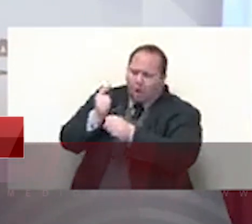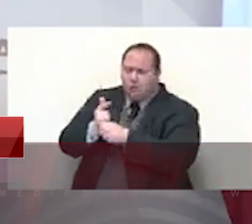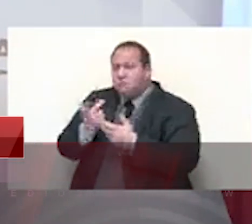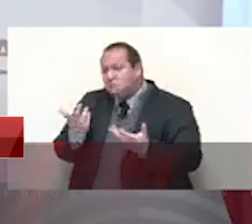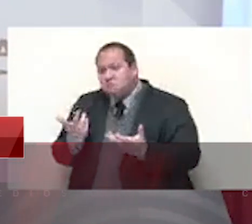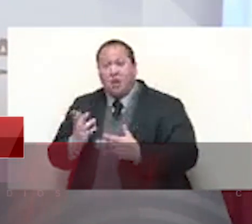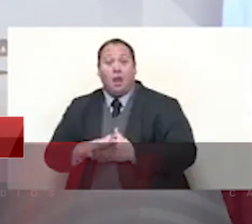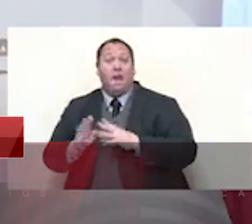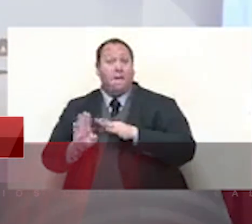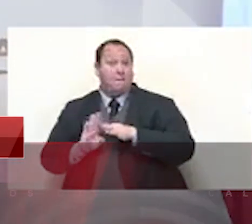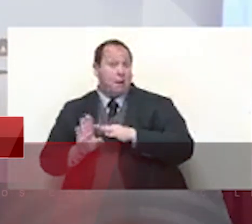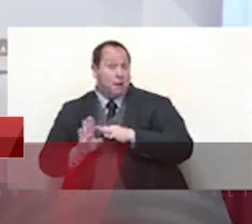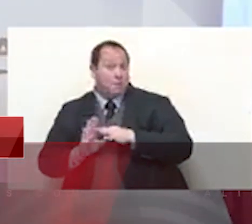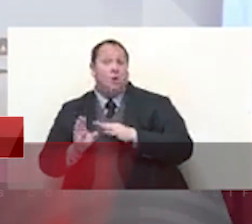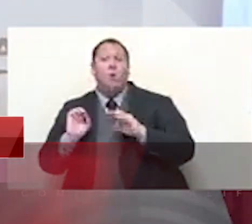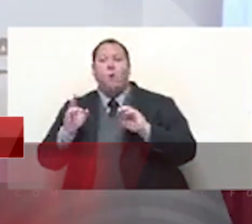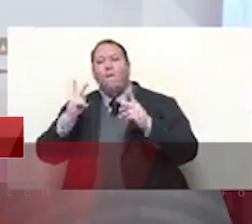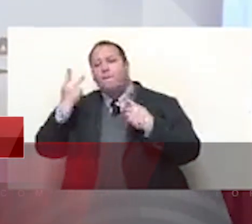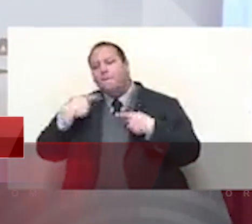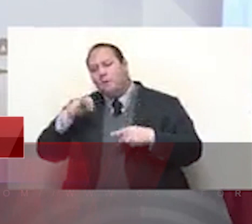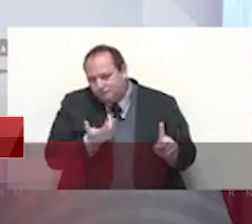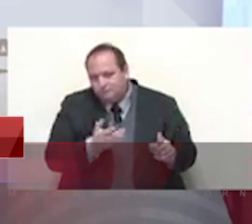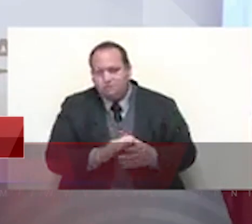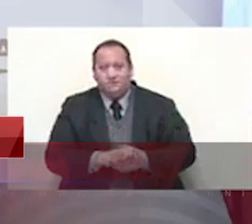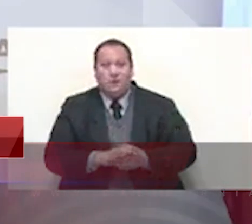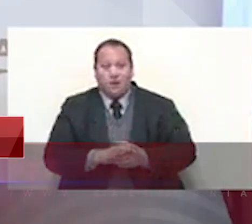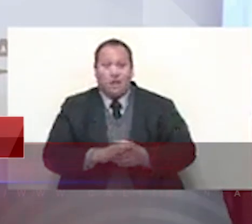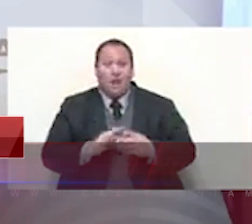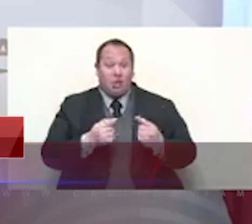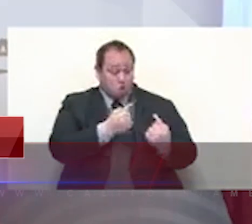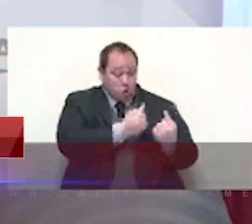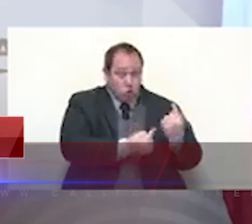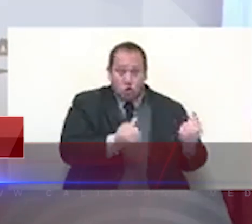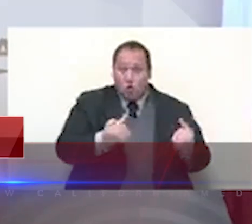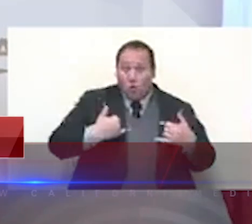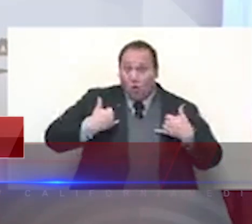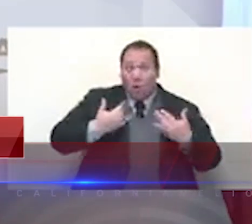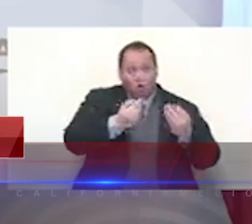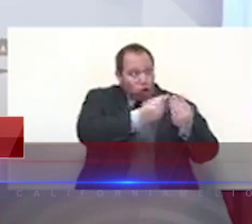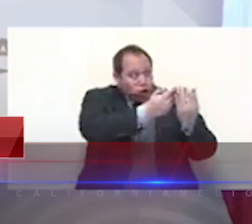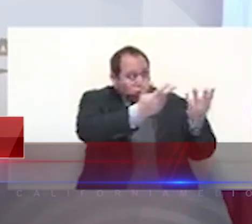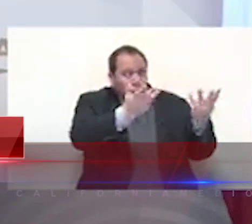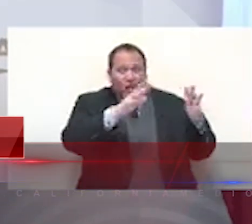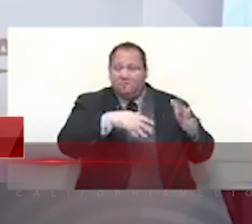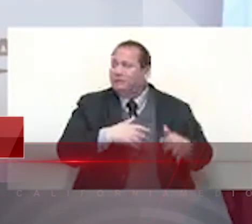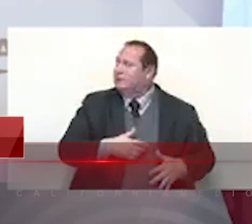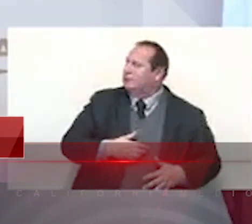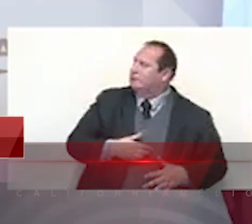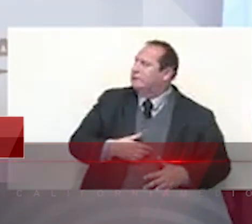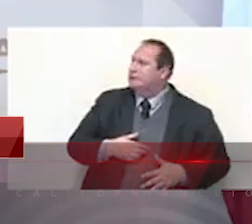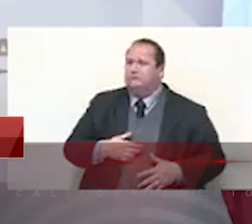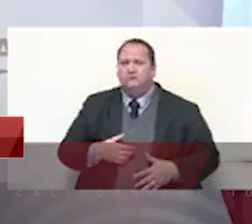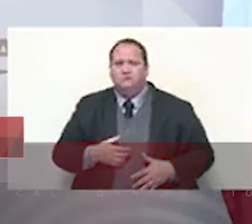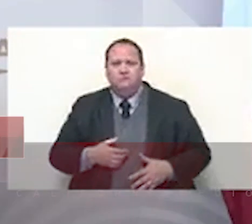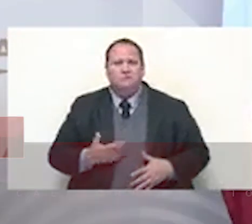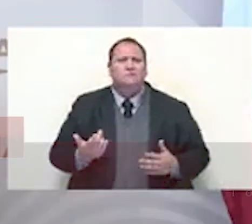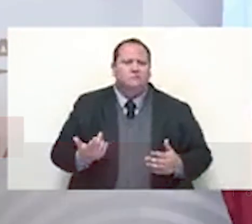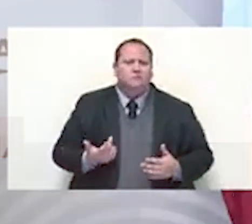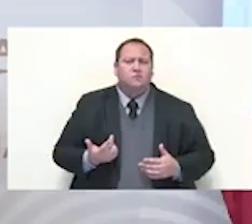migrantes y población indígena también. Muchos de los niños, niños y adolescentes, llegan inclusive a,